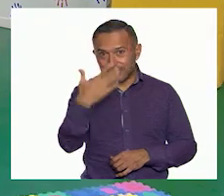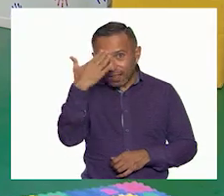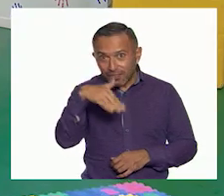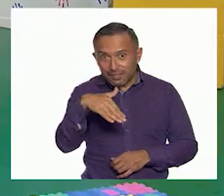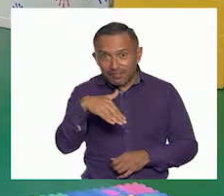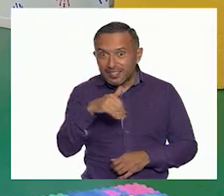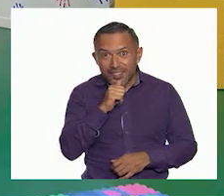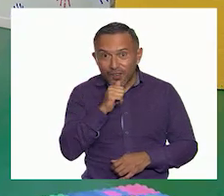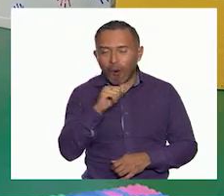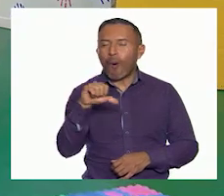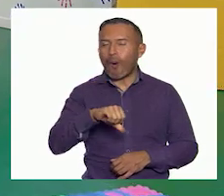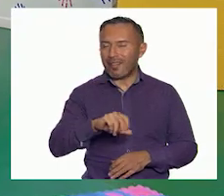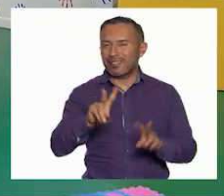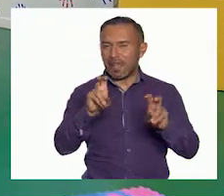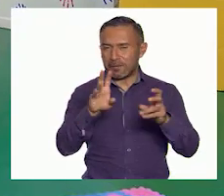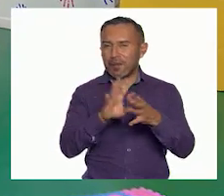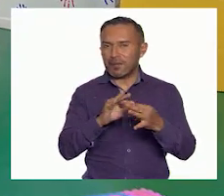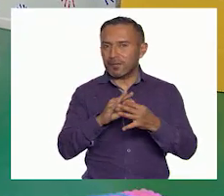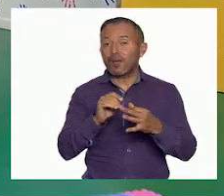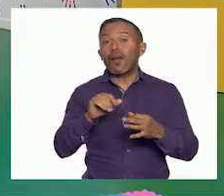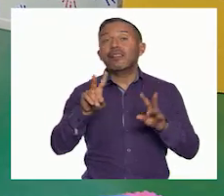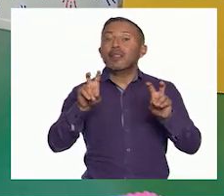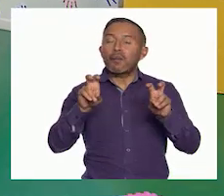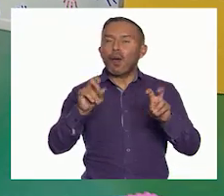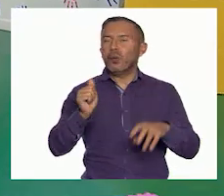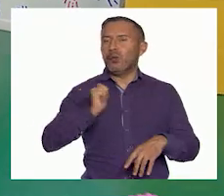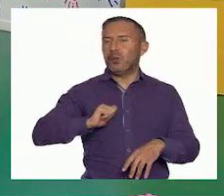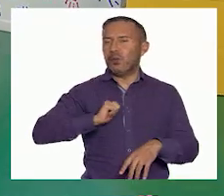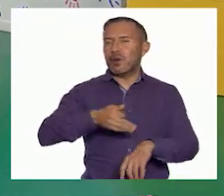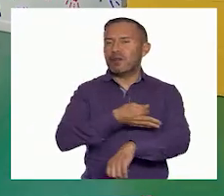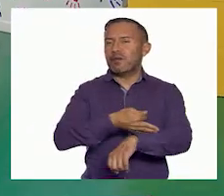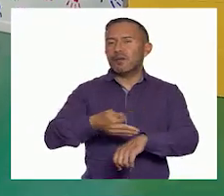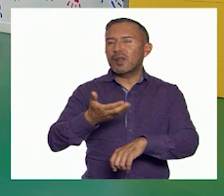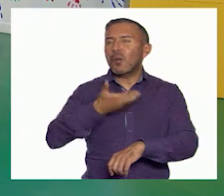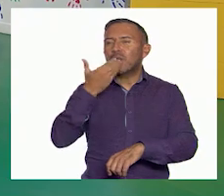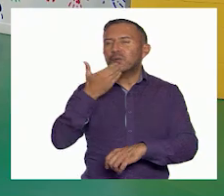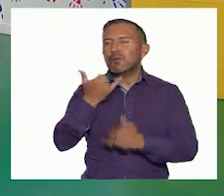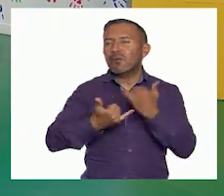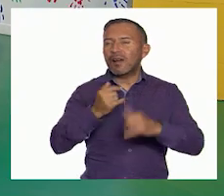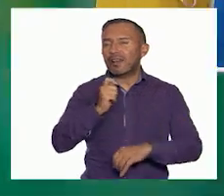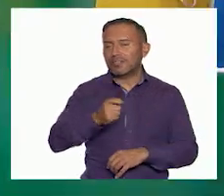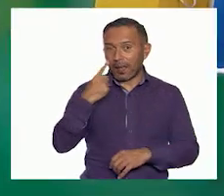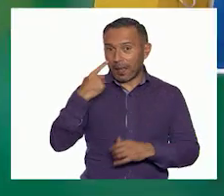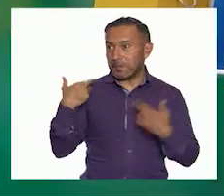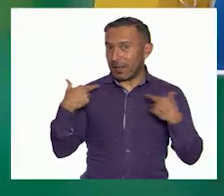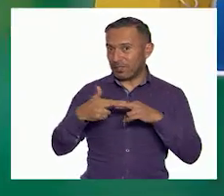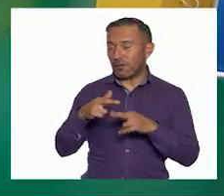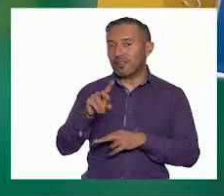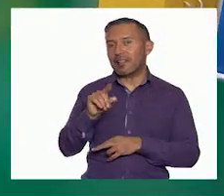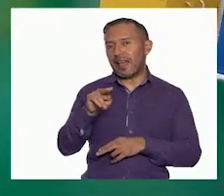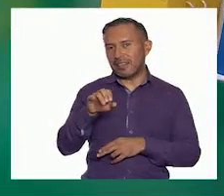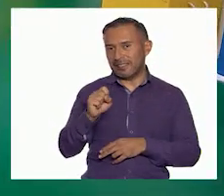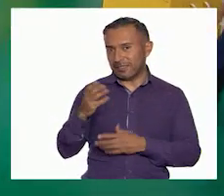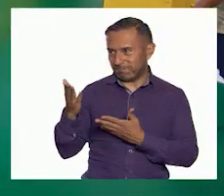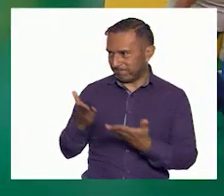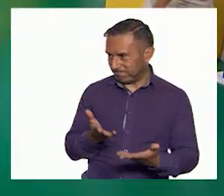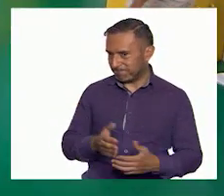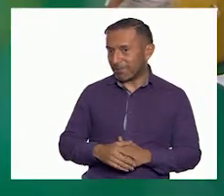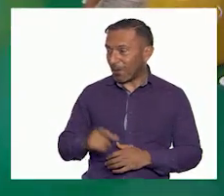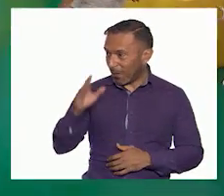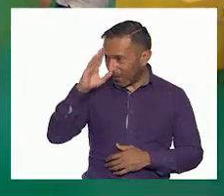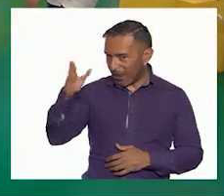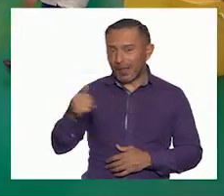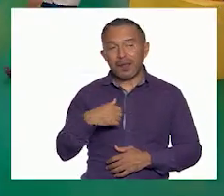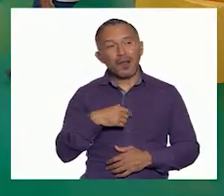hoy. El tema es Así se divertía mi familia. ¿Qué les parece si le damos la bienvenida al maestro Danis? Maestro Danis. Hola, ¿cómo estás, Pili?